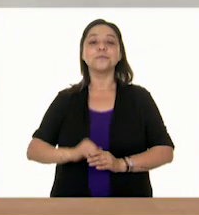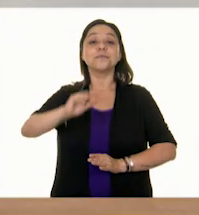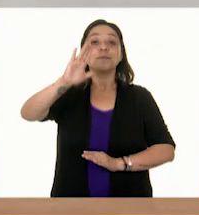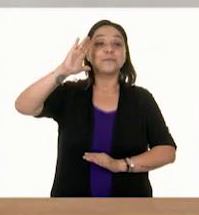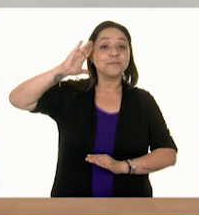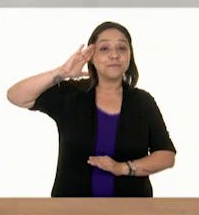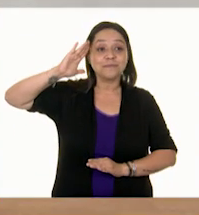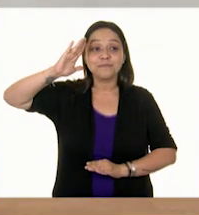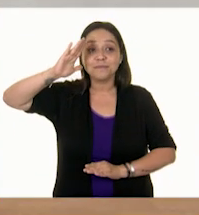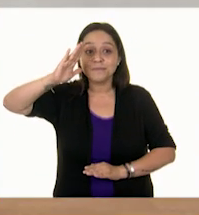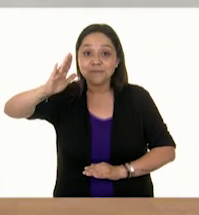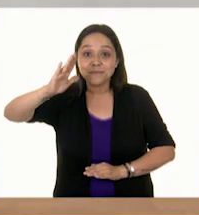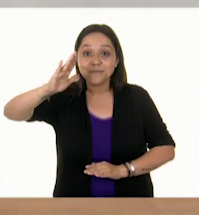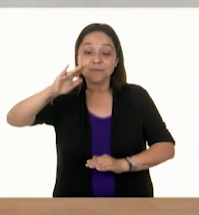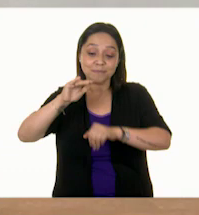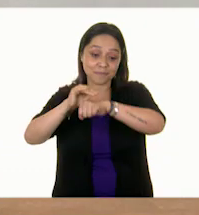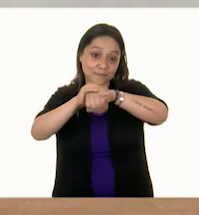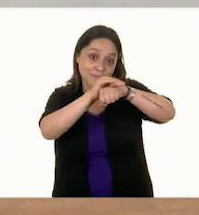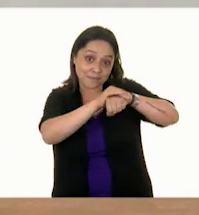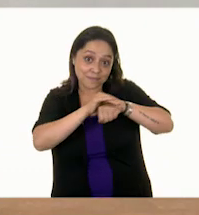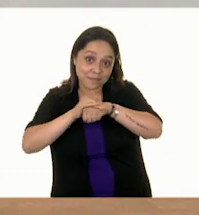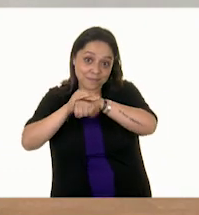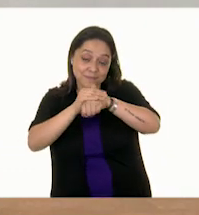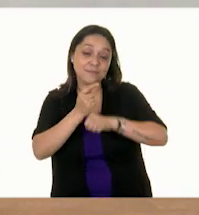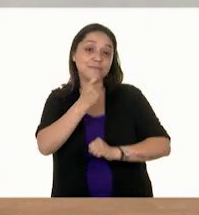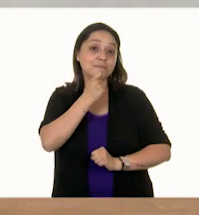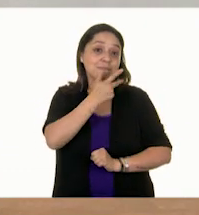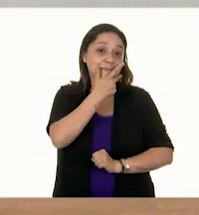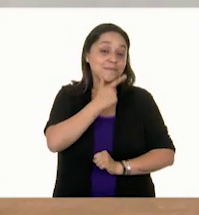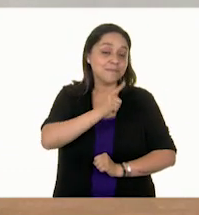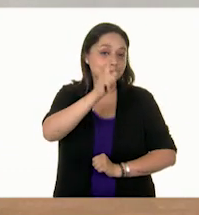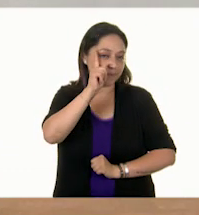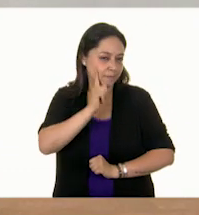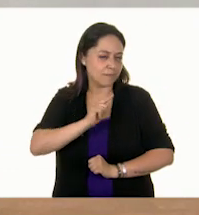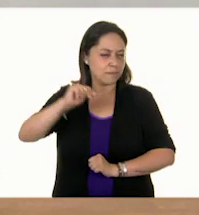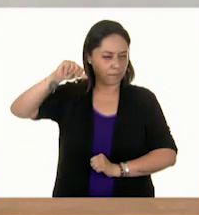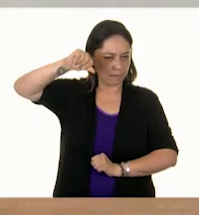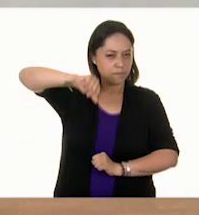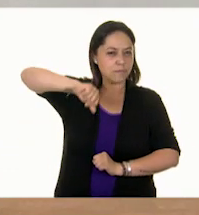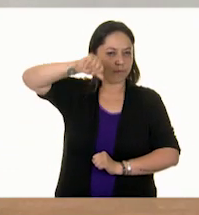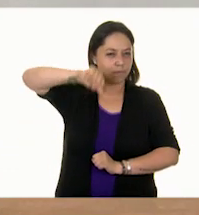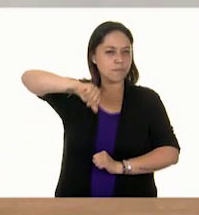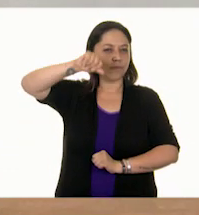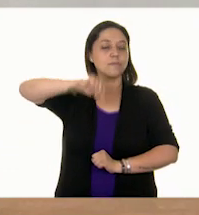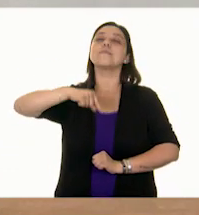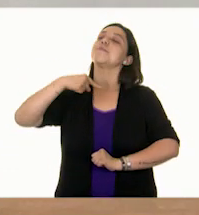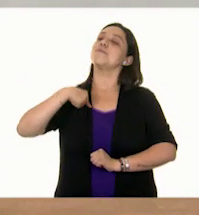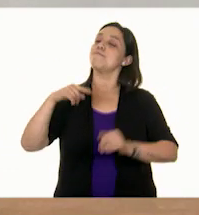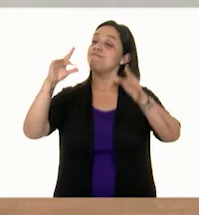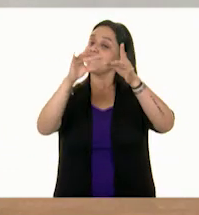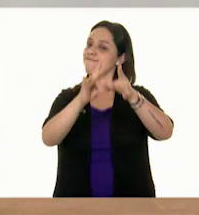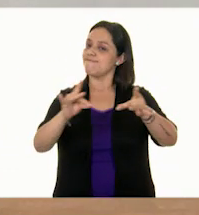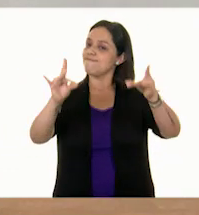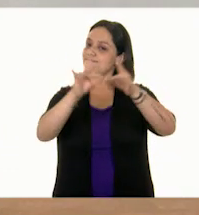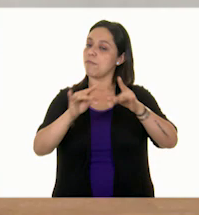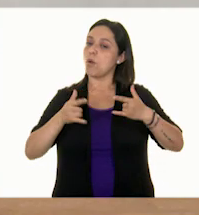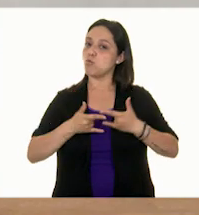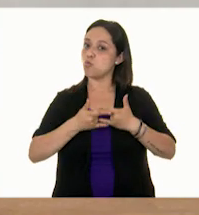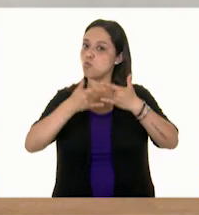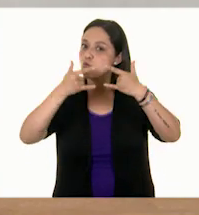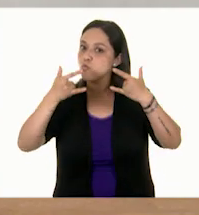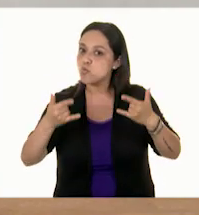Hola, amigos y amigas. Hoy les contaré el cuento